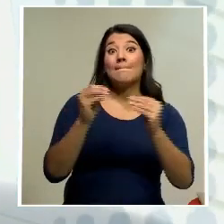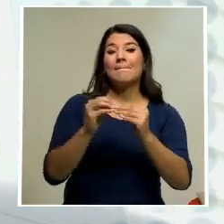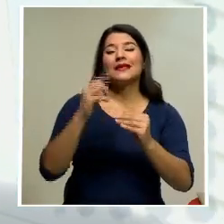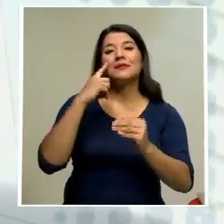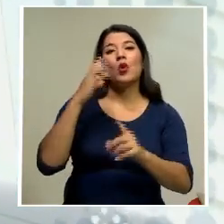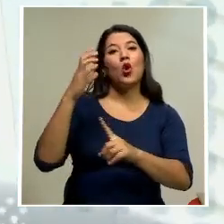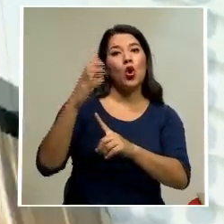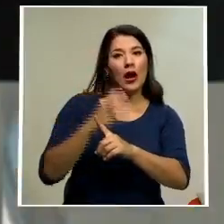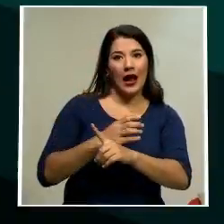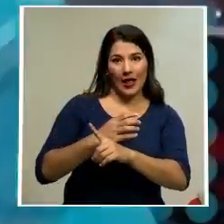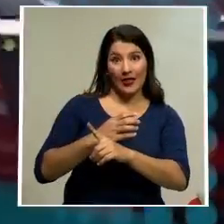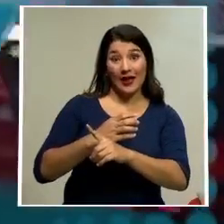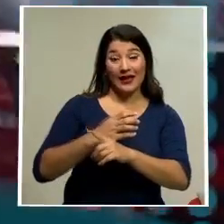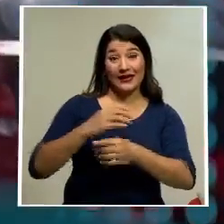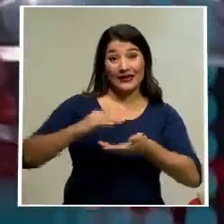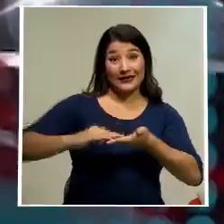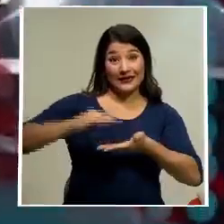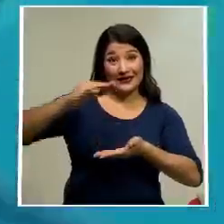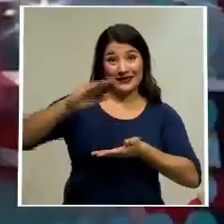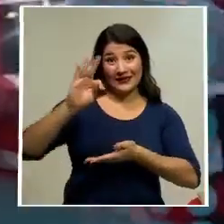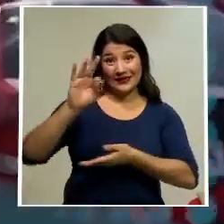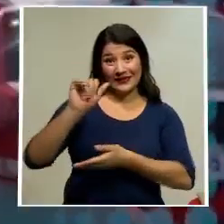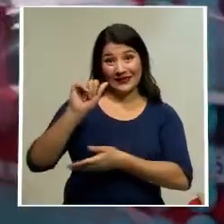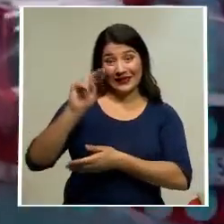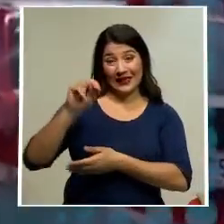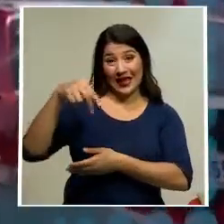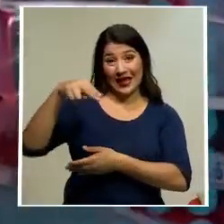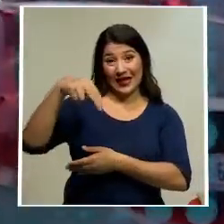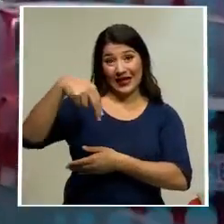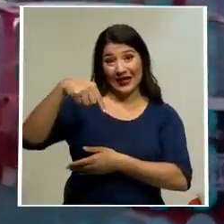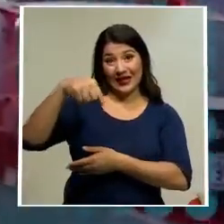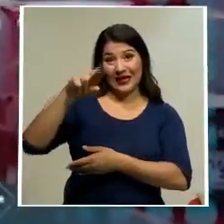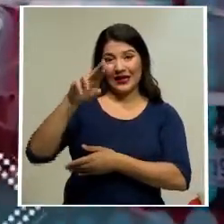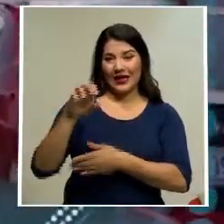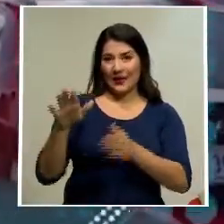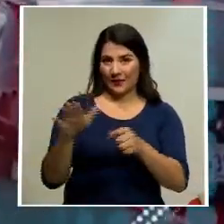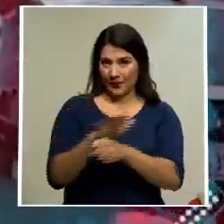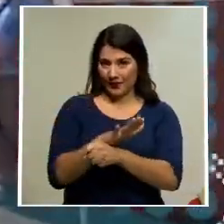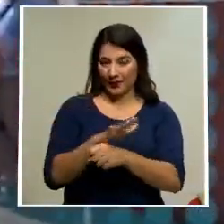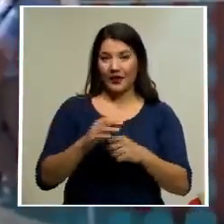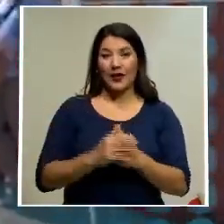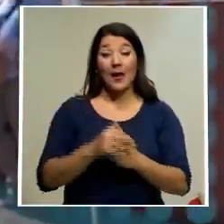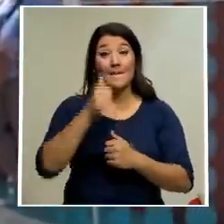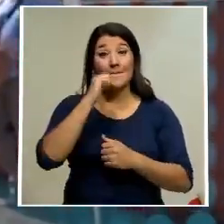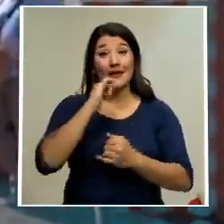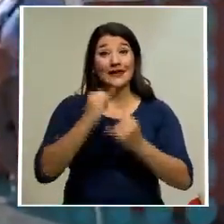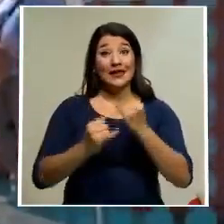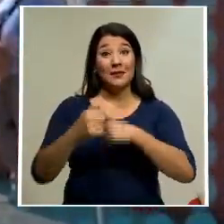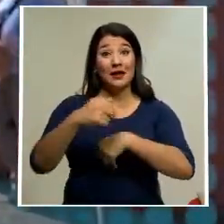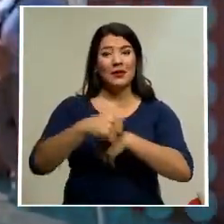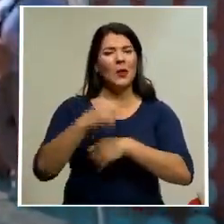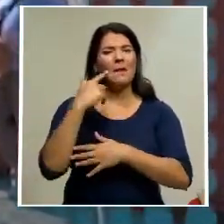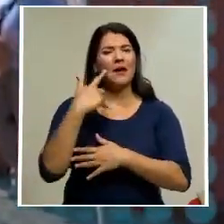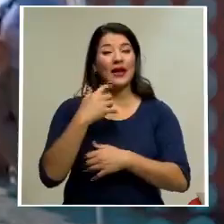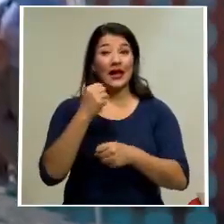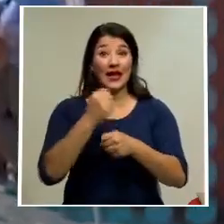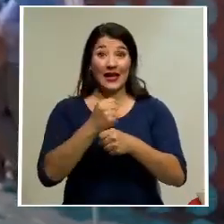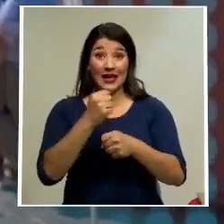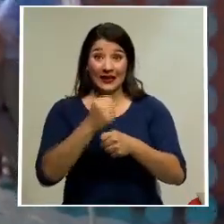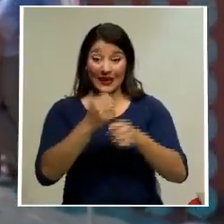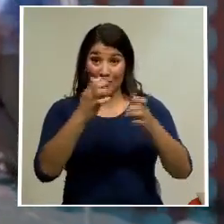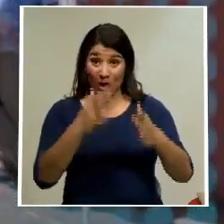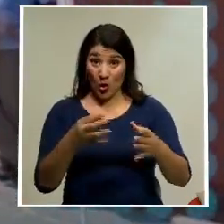mes del año pasado. Mañana vence el plazo para que los empleados públicos que aspiran a una diputación en el próximo